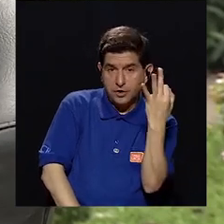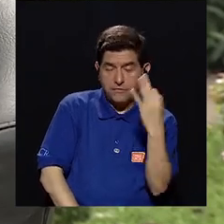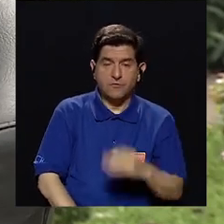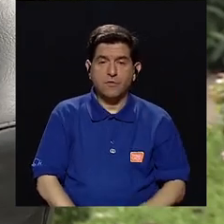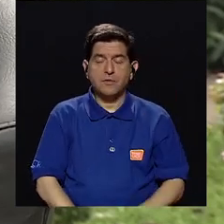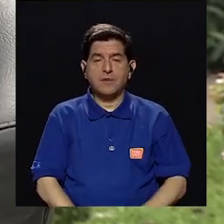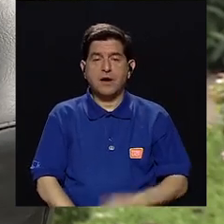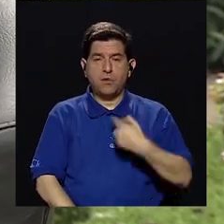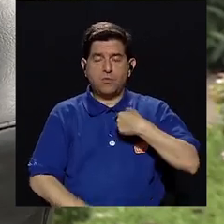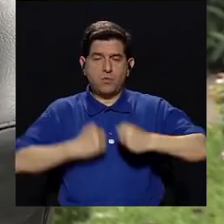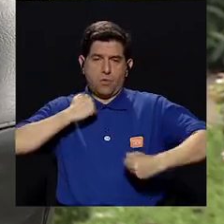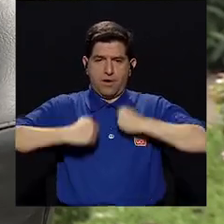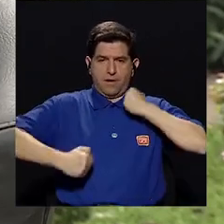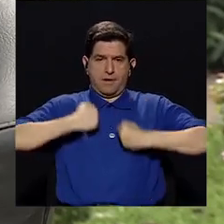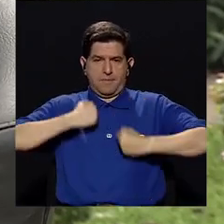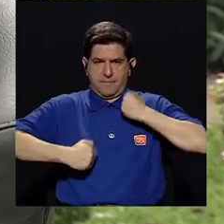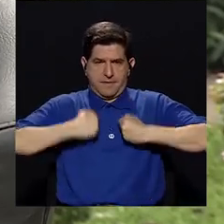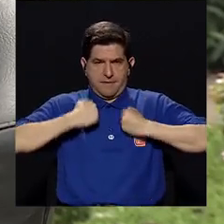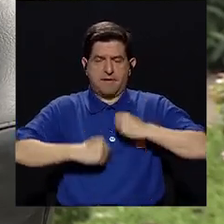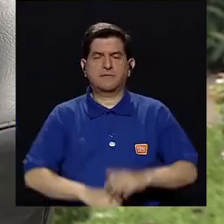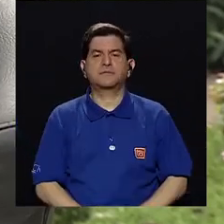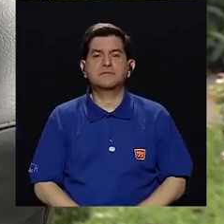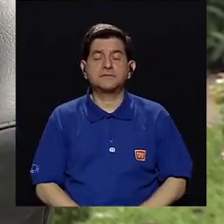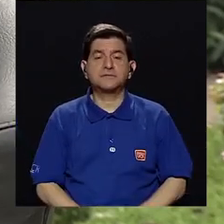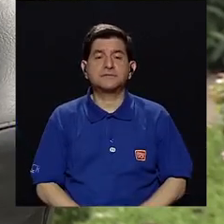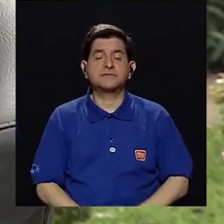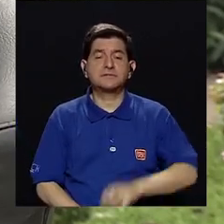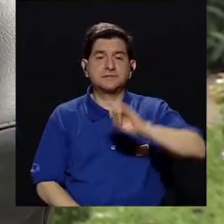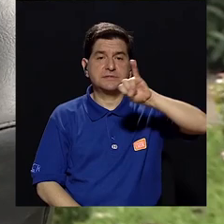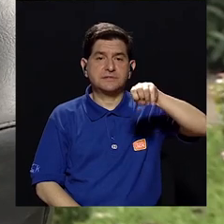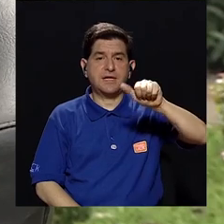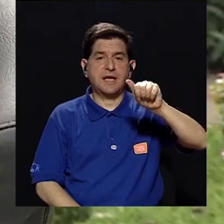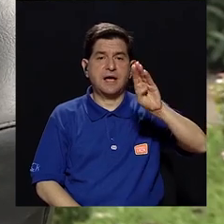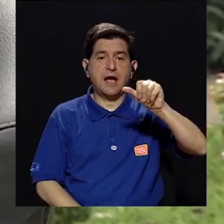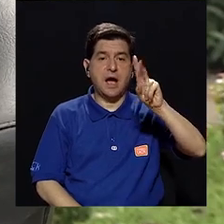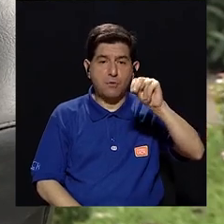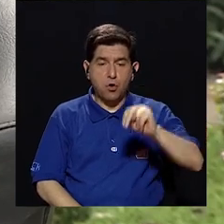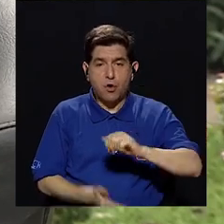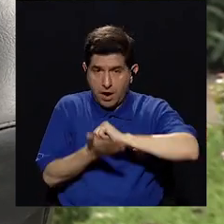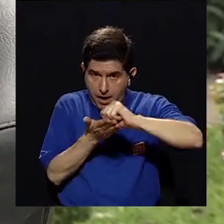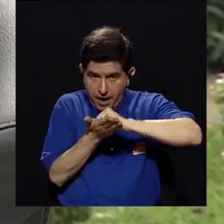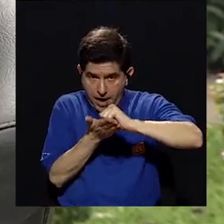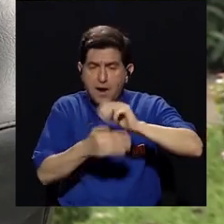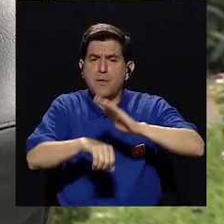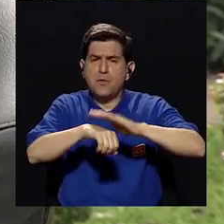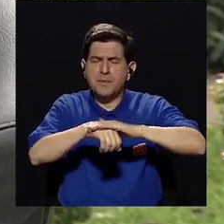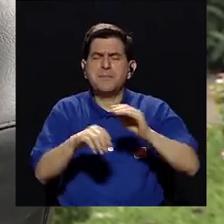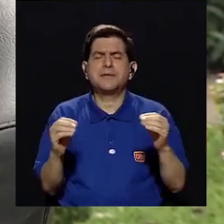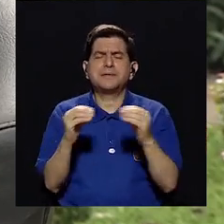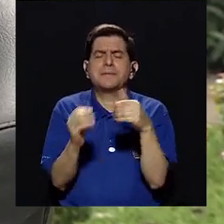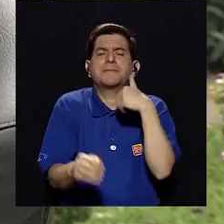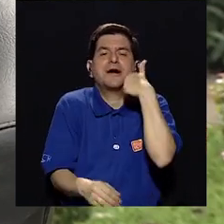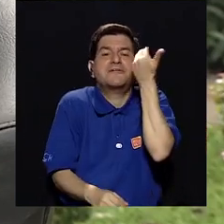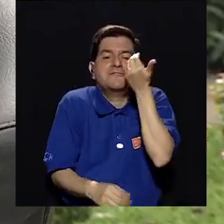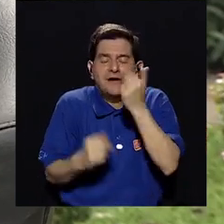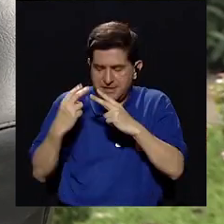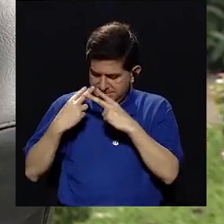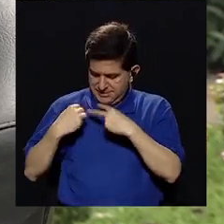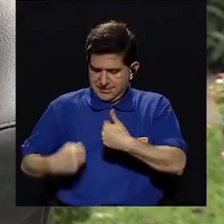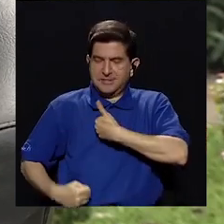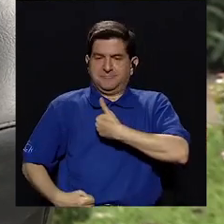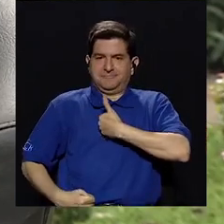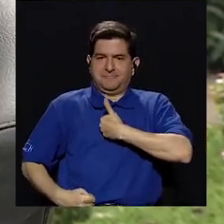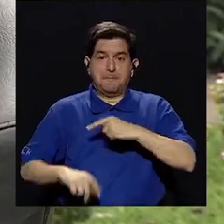en la ducha cuando nos vayamos porque el jabón nos permite que resbale más verdad es más fácil hacer el